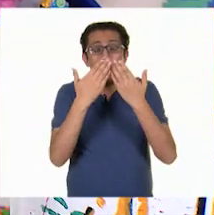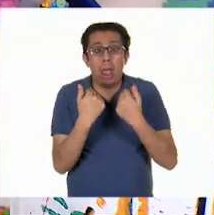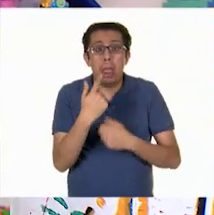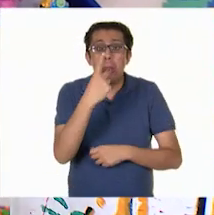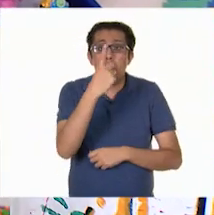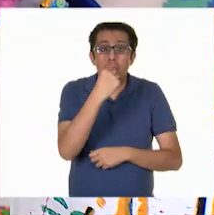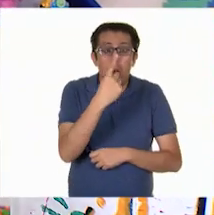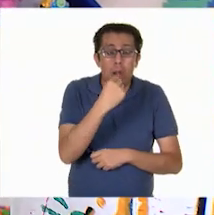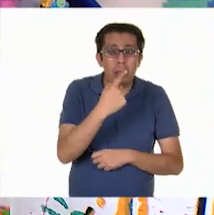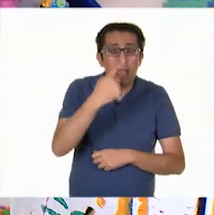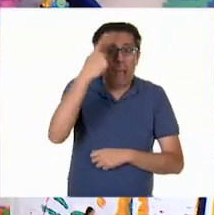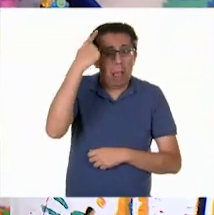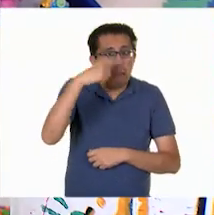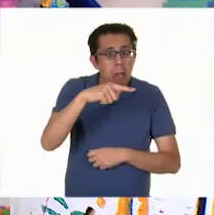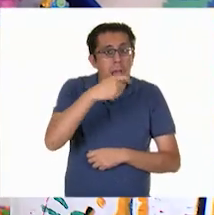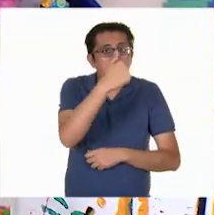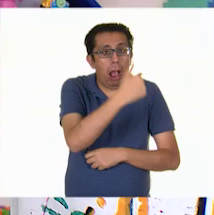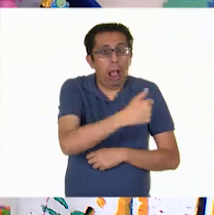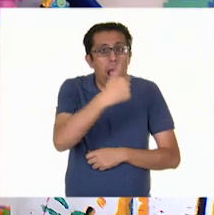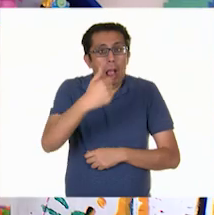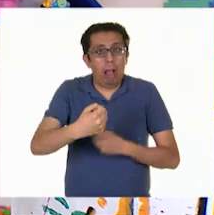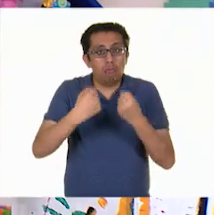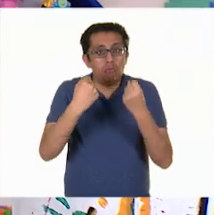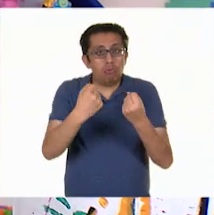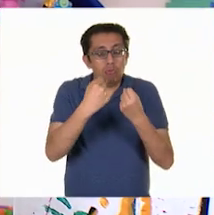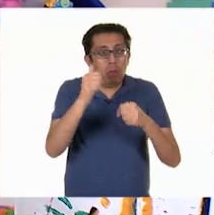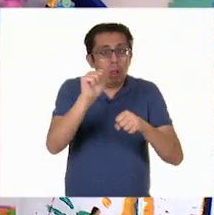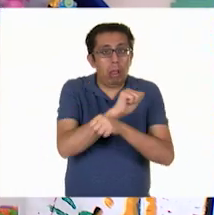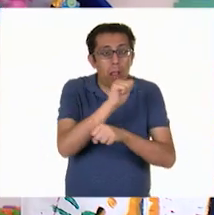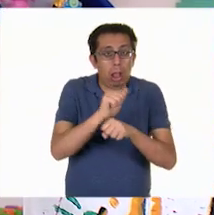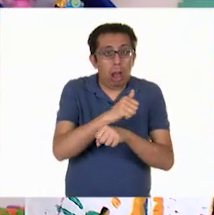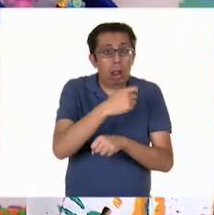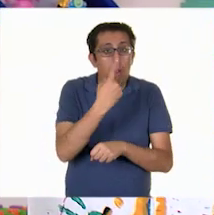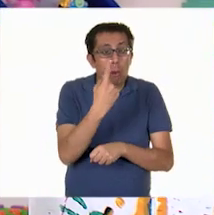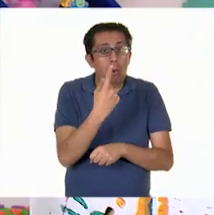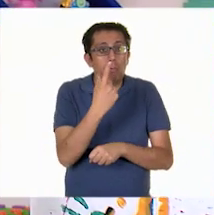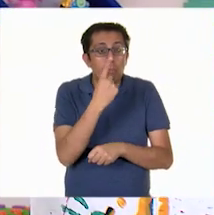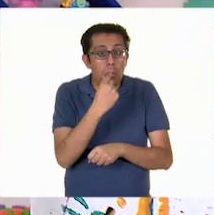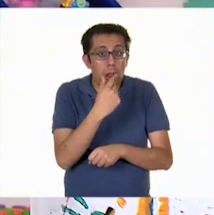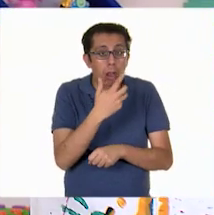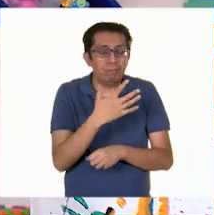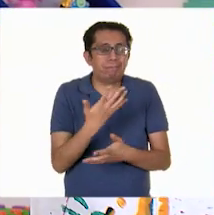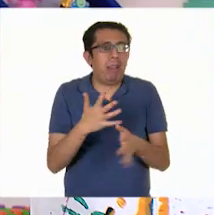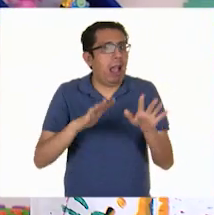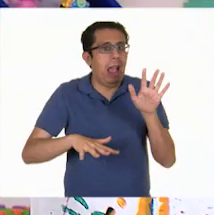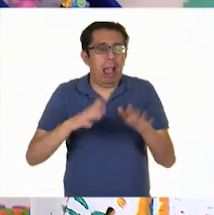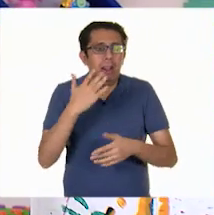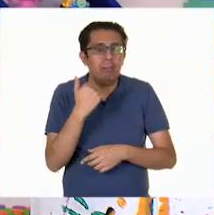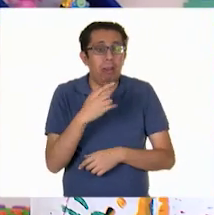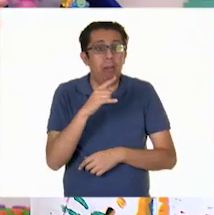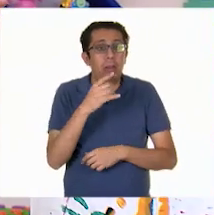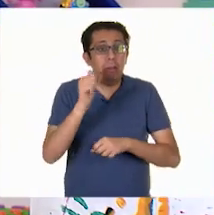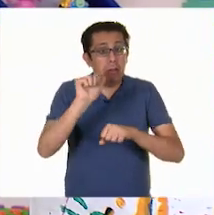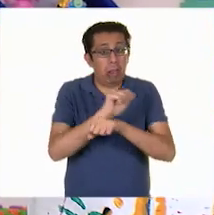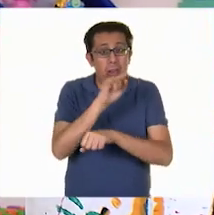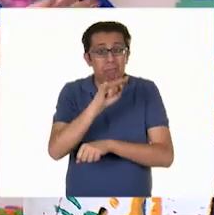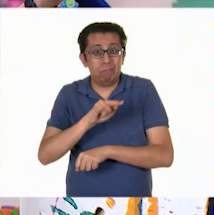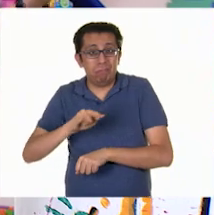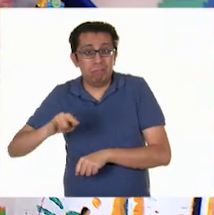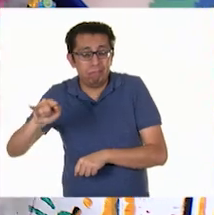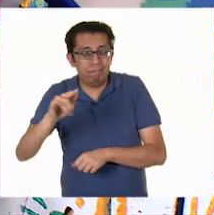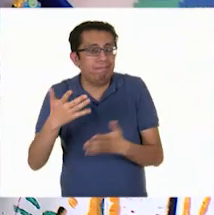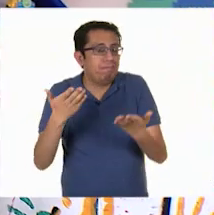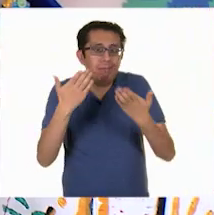tránsito cerca para cada automovilista, ¿no? Sería imposible. O para un chofer que se pase un alto o se estacione en una banqueta o que infrinja la